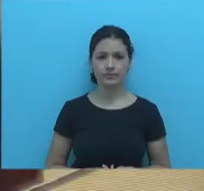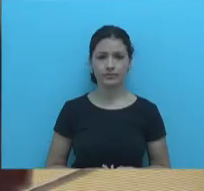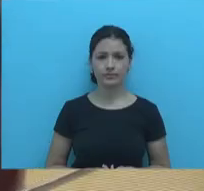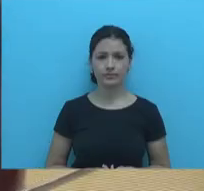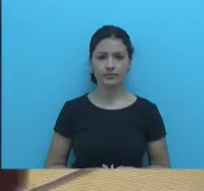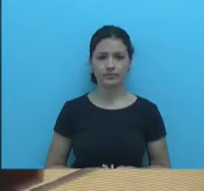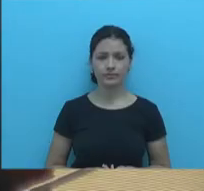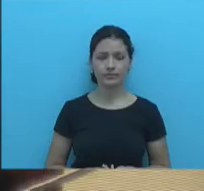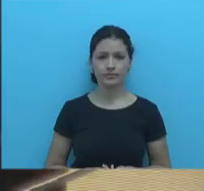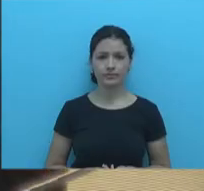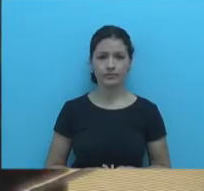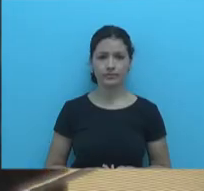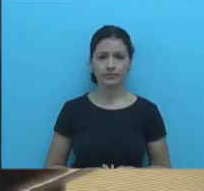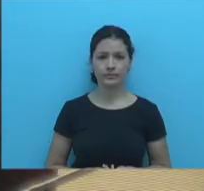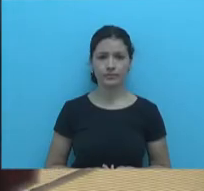establecimientos.